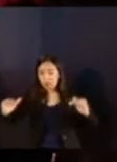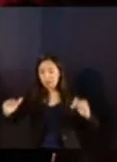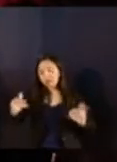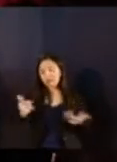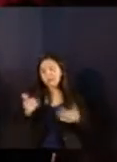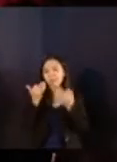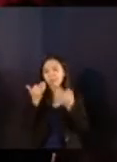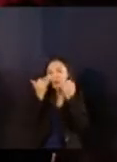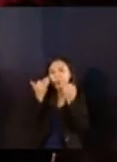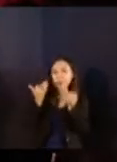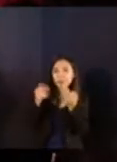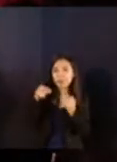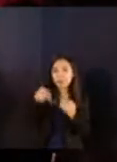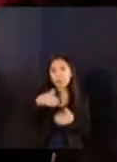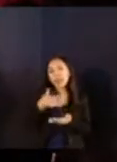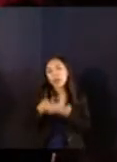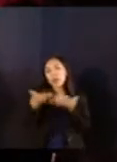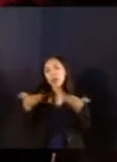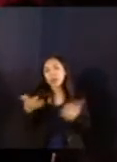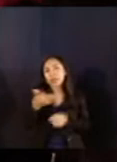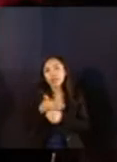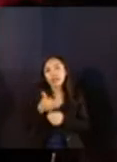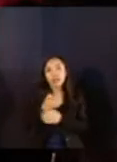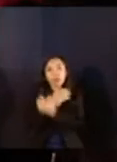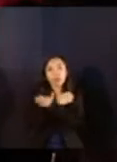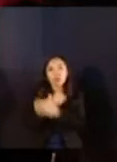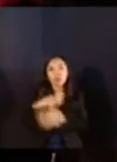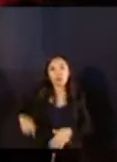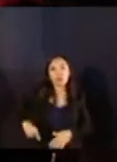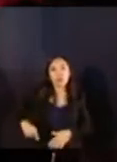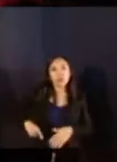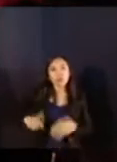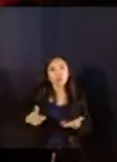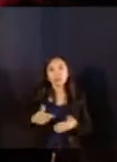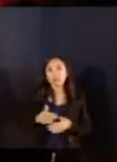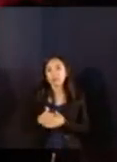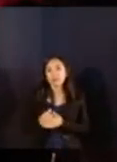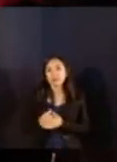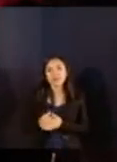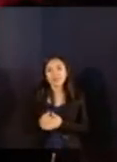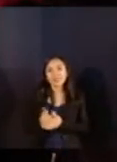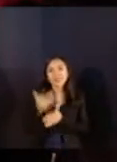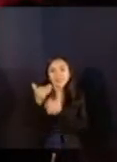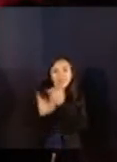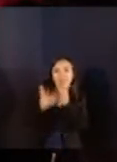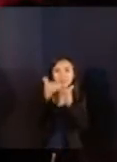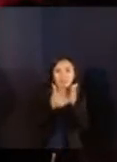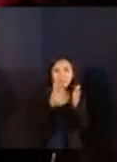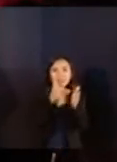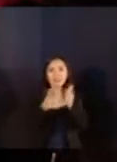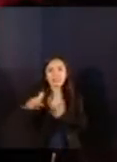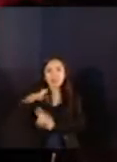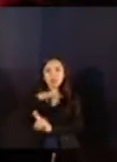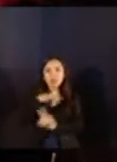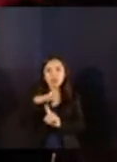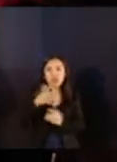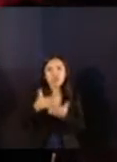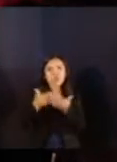la realidad del presente de la educación pública en el país está rebasado por muchos flancos, ¿no? Entonces, al margen de conmemorar la